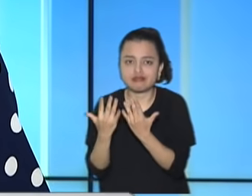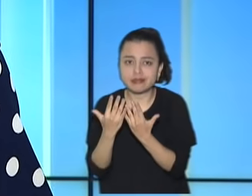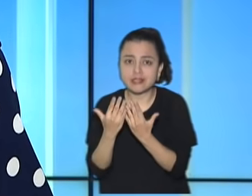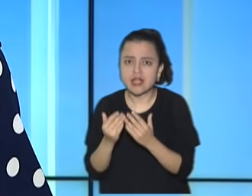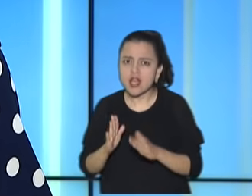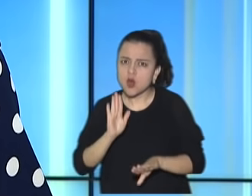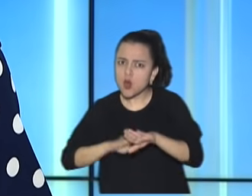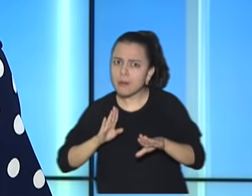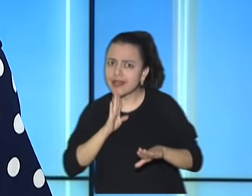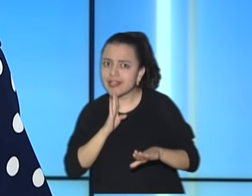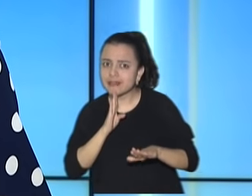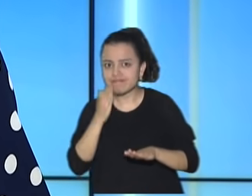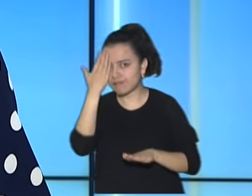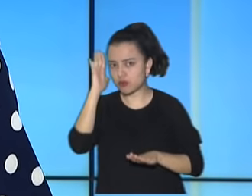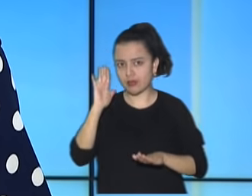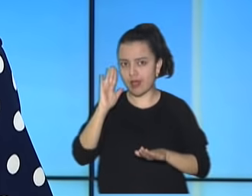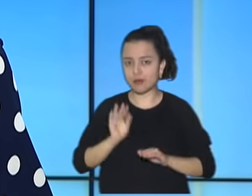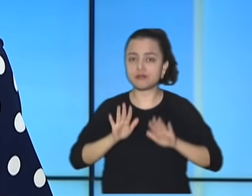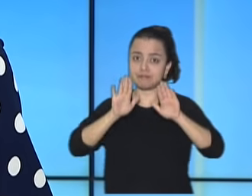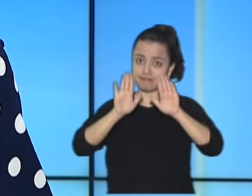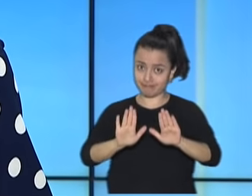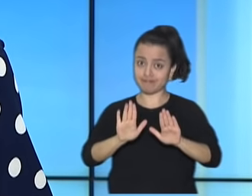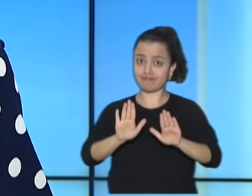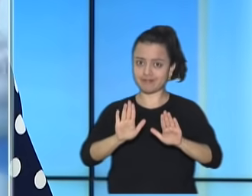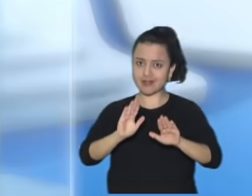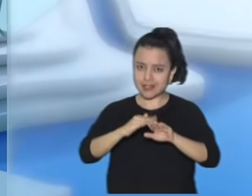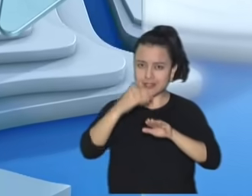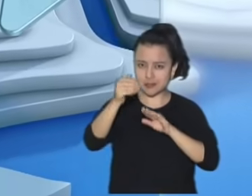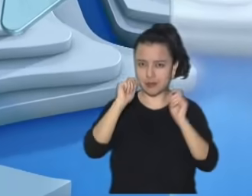incendio. Es momento de hacer una pequeña pausa y al regresar espere.